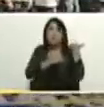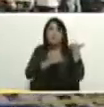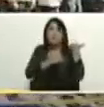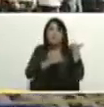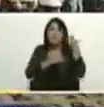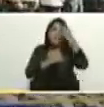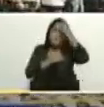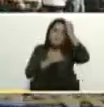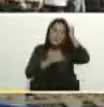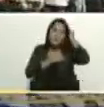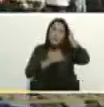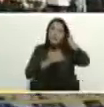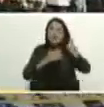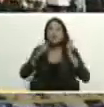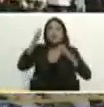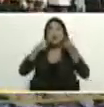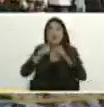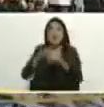Y Chávez se los dijo